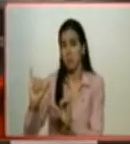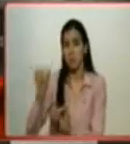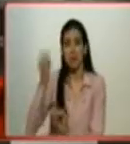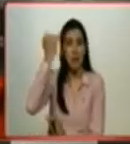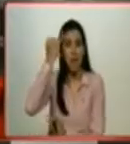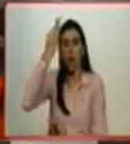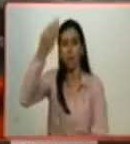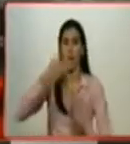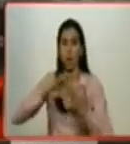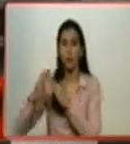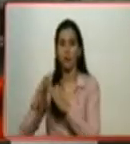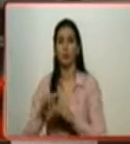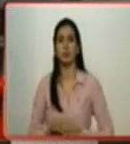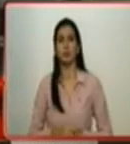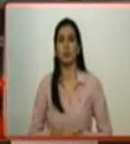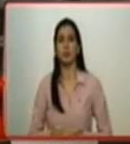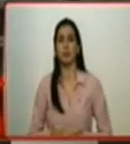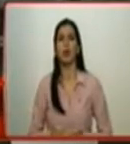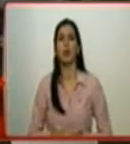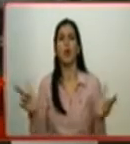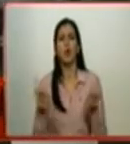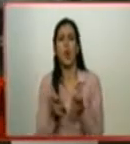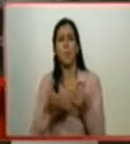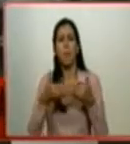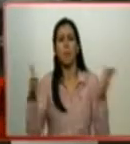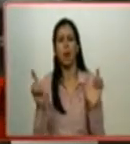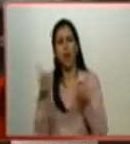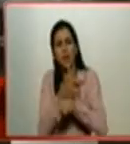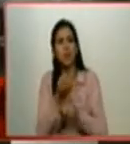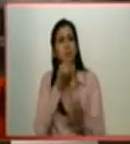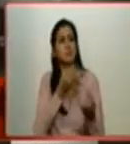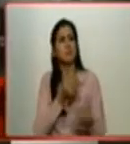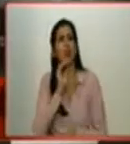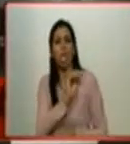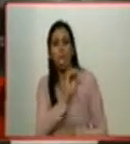consejos comunales en el Consejo Popular de Gobierno al presidente